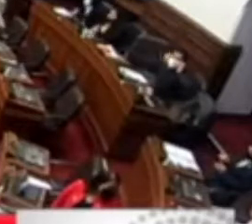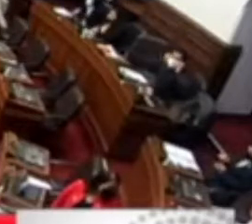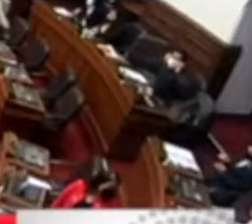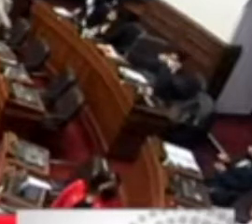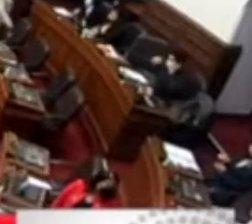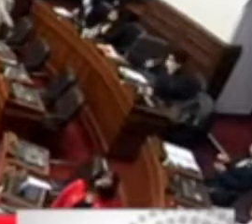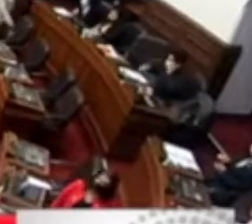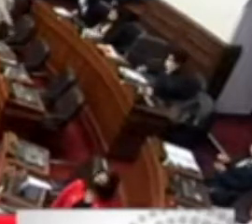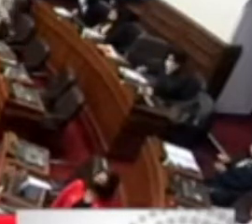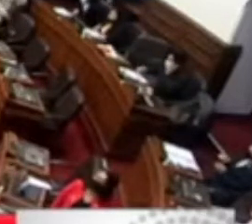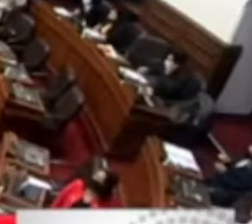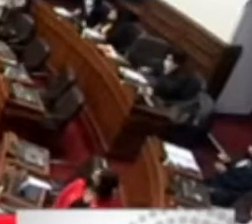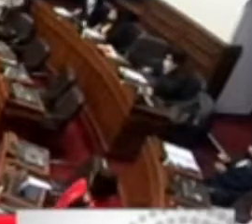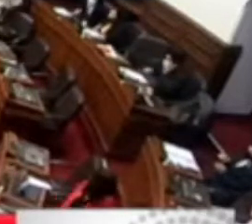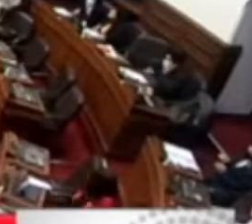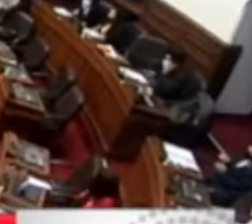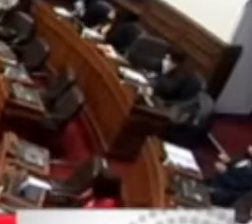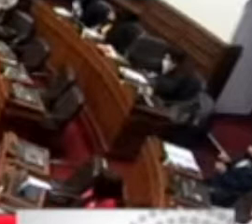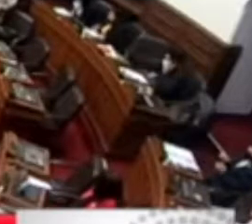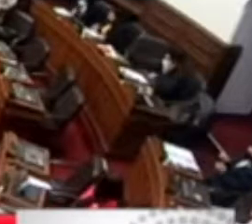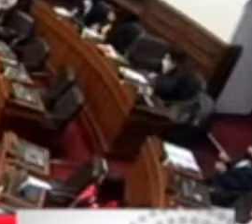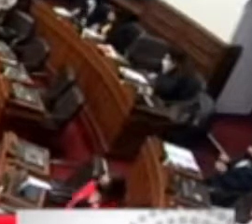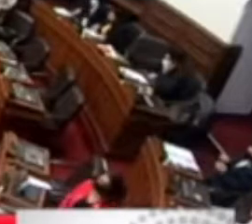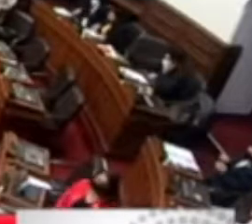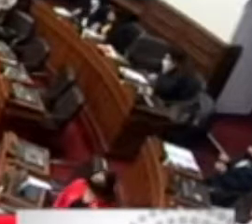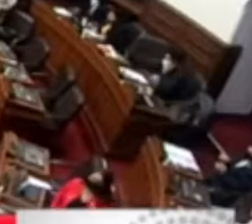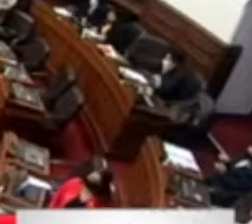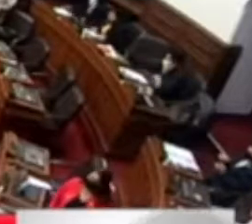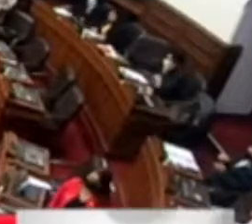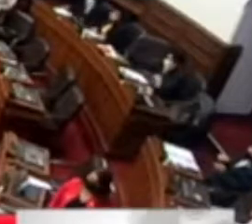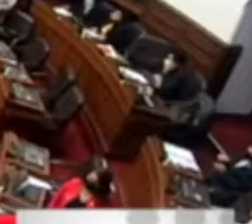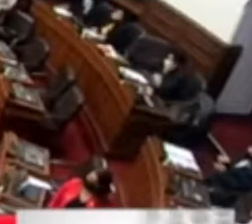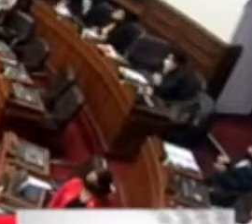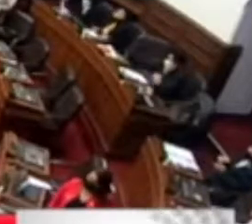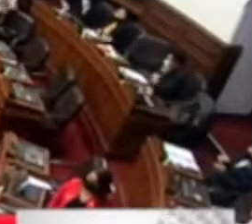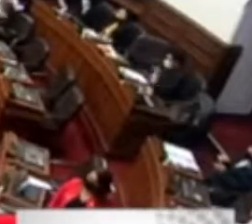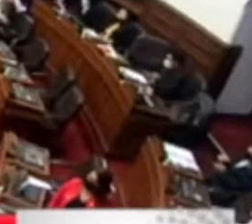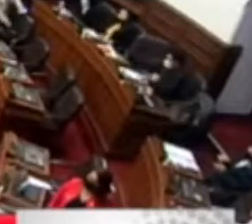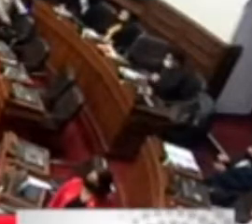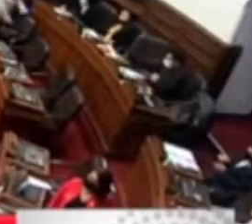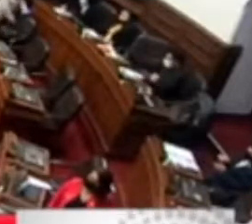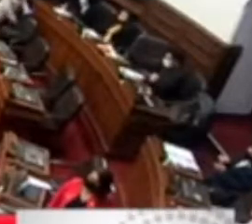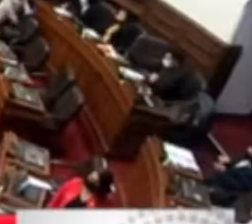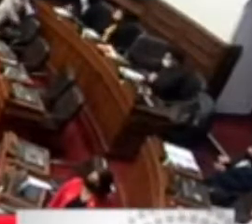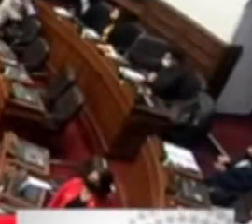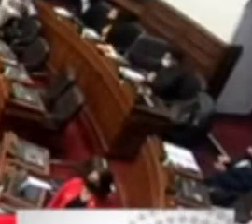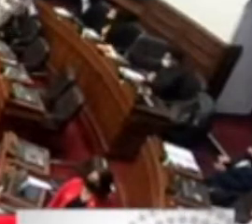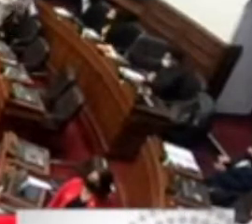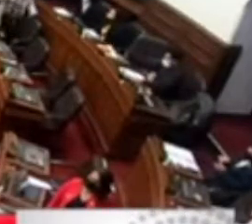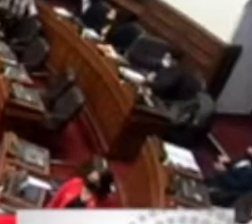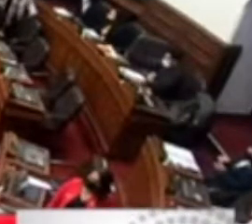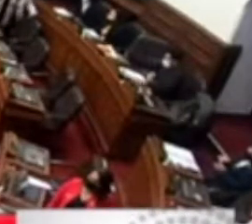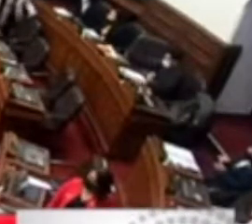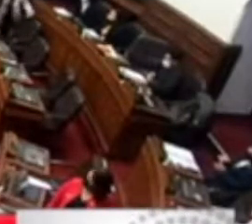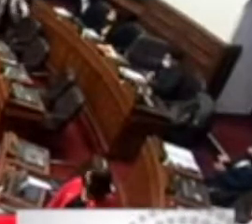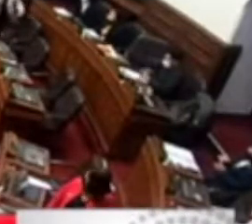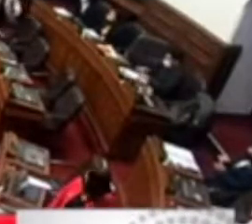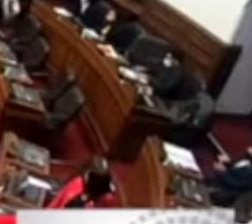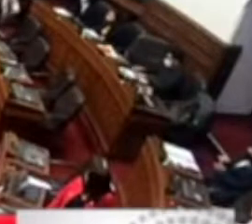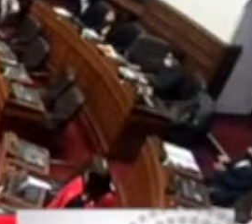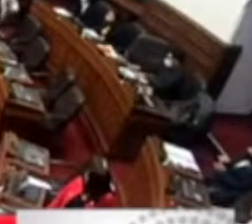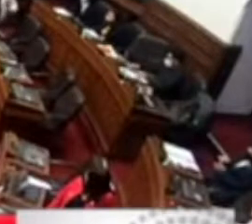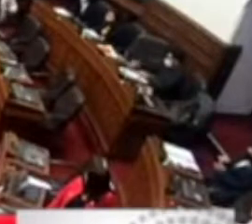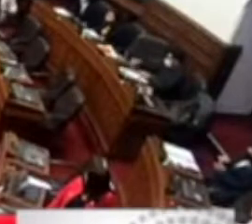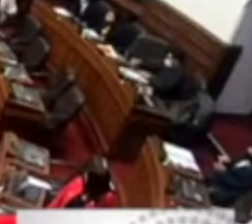Gracias, presidente. Por intermedio de usted, hacerle llegar un saludo al ministro de Trabajo, Iber